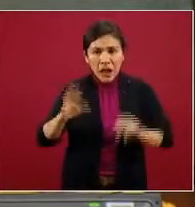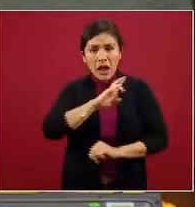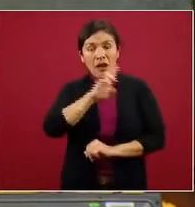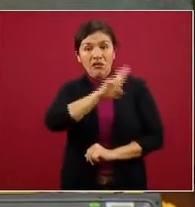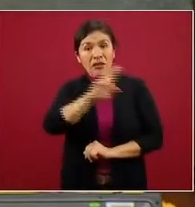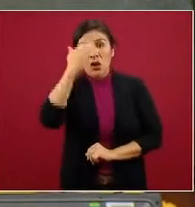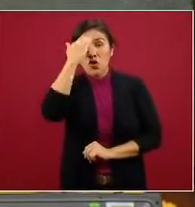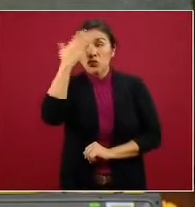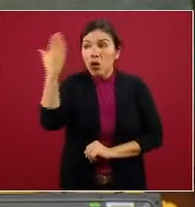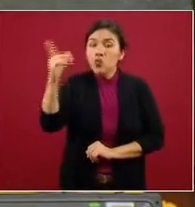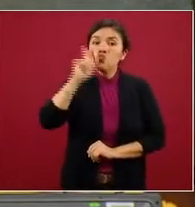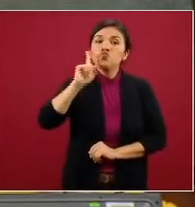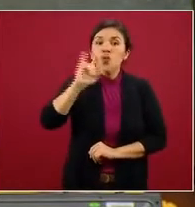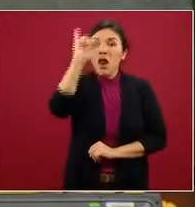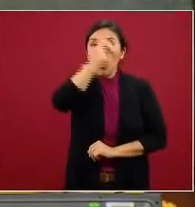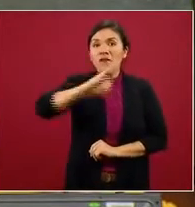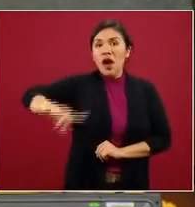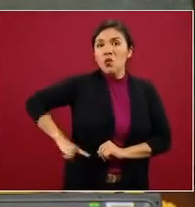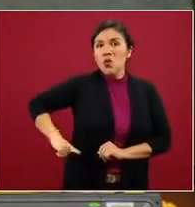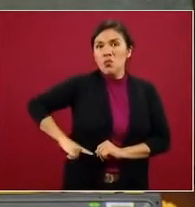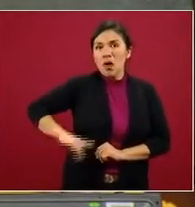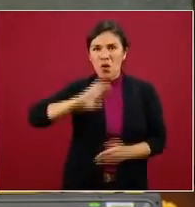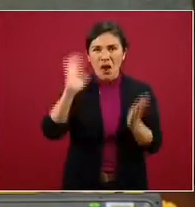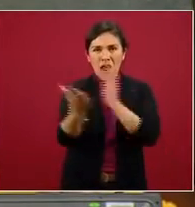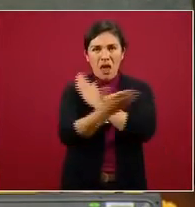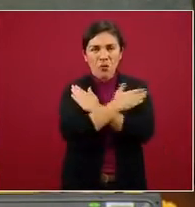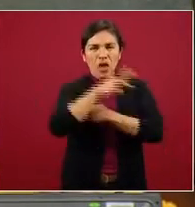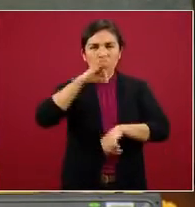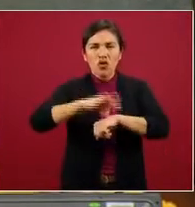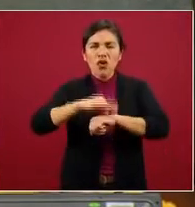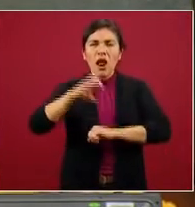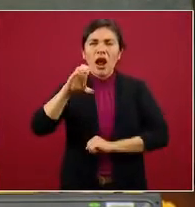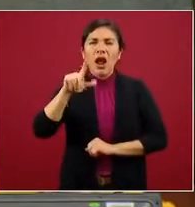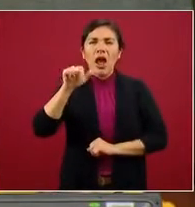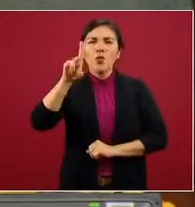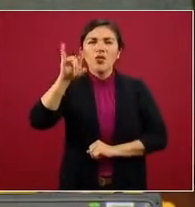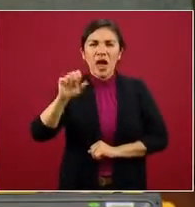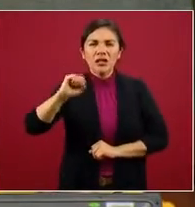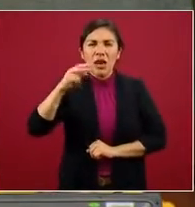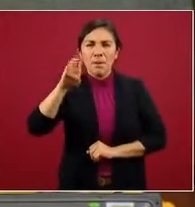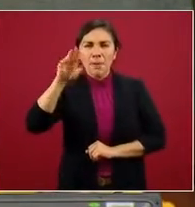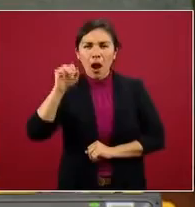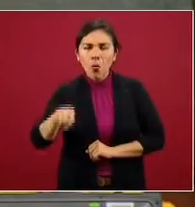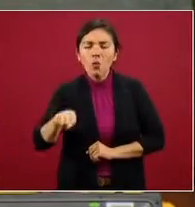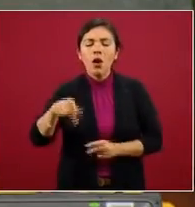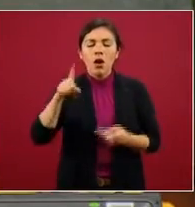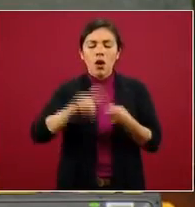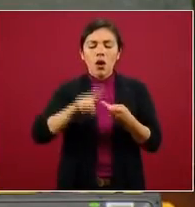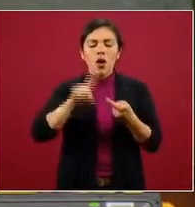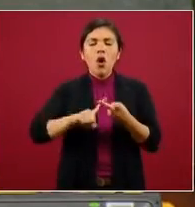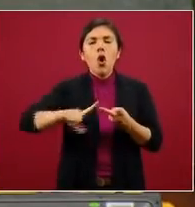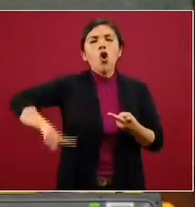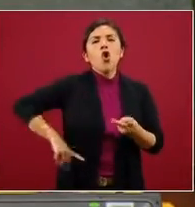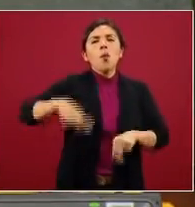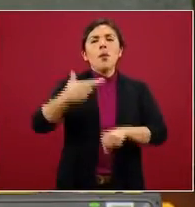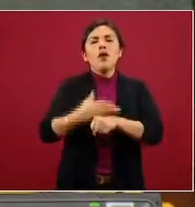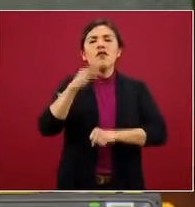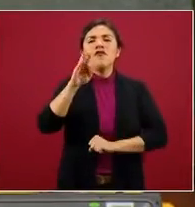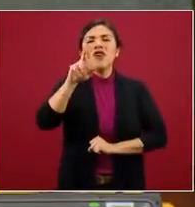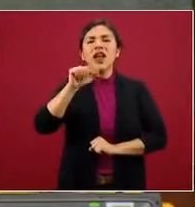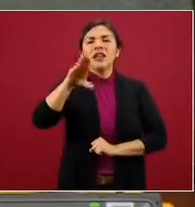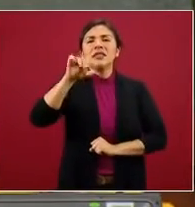jefa de gobierno, a la doctora Claudia Sheinbaum, al gobernador